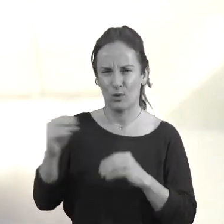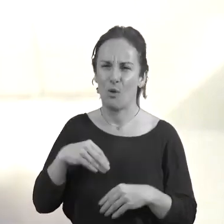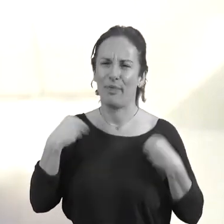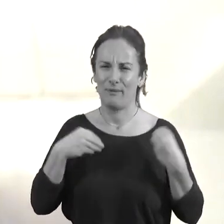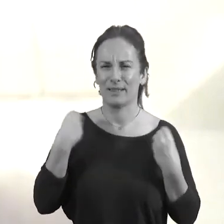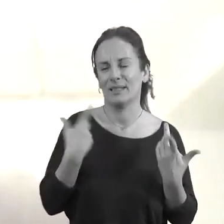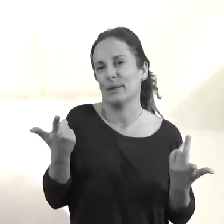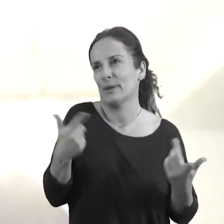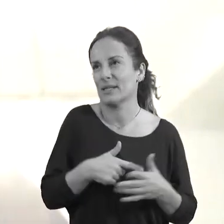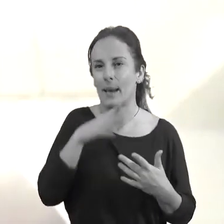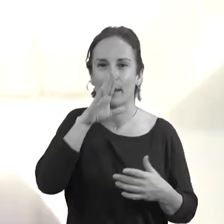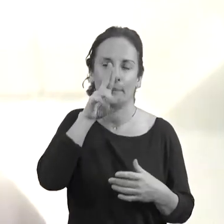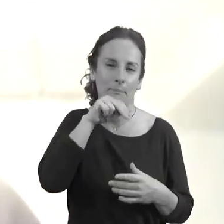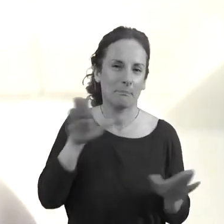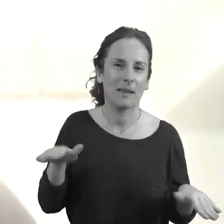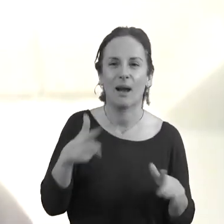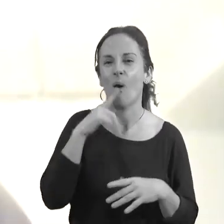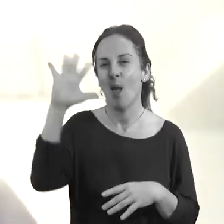otros que son solamente